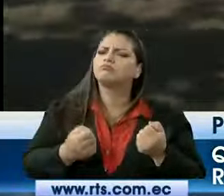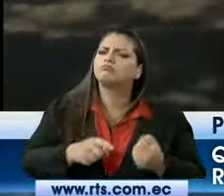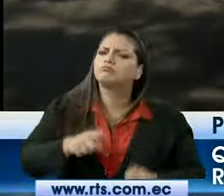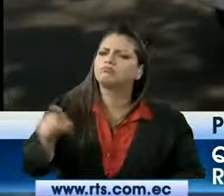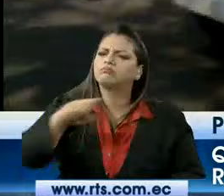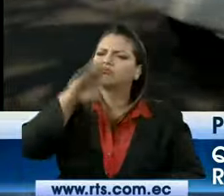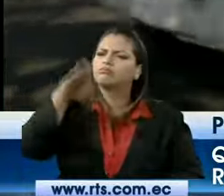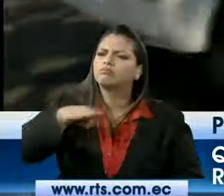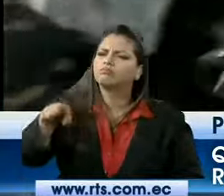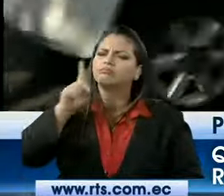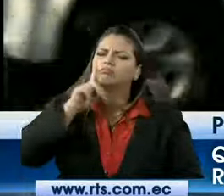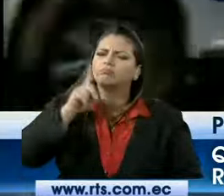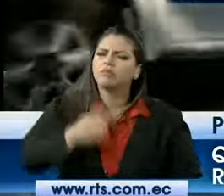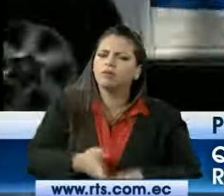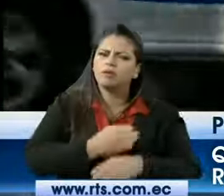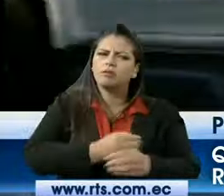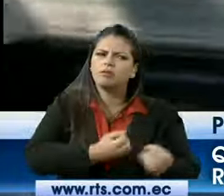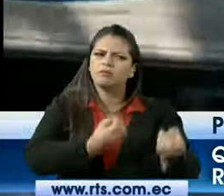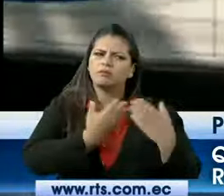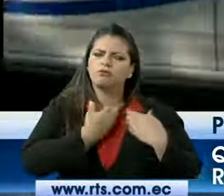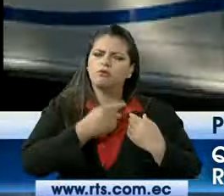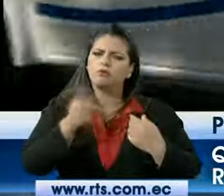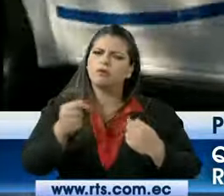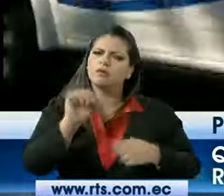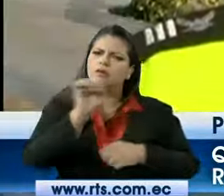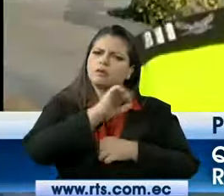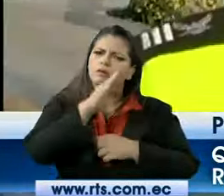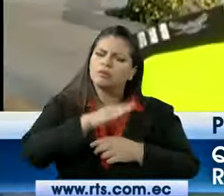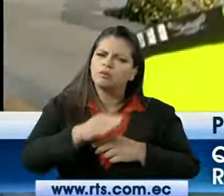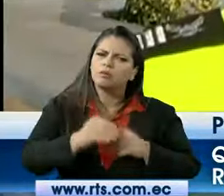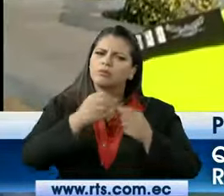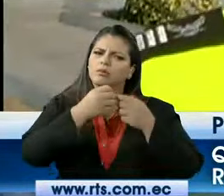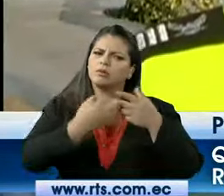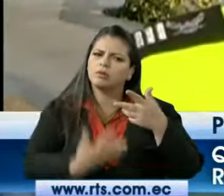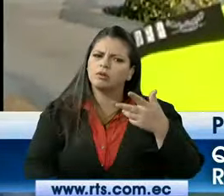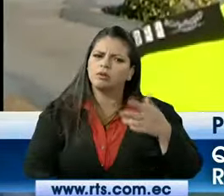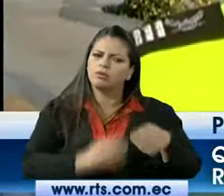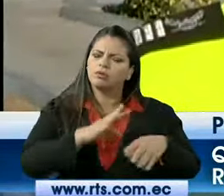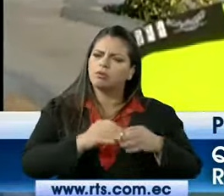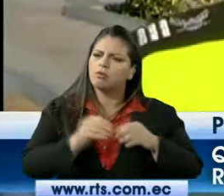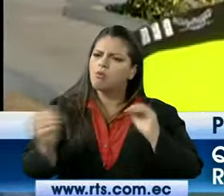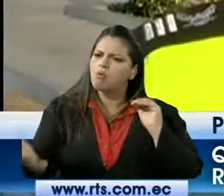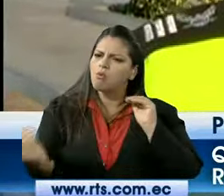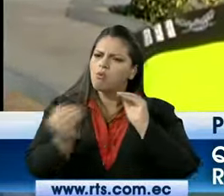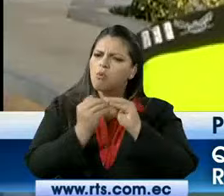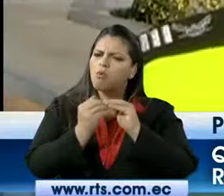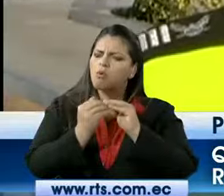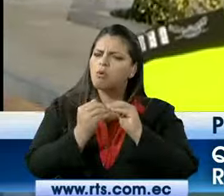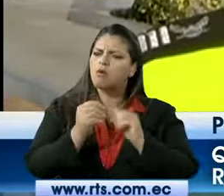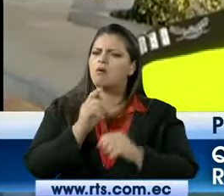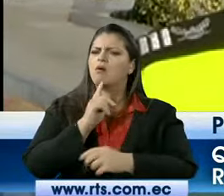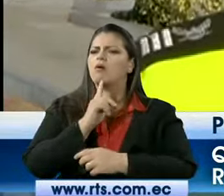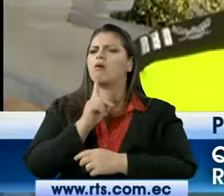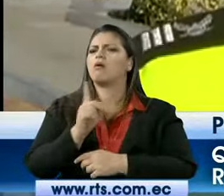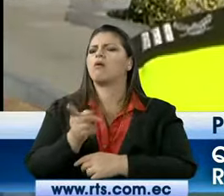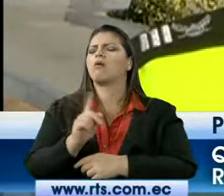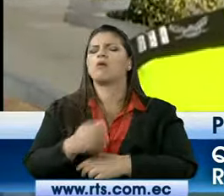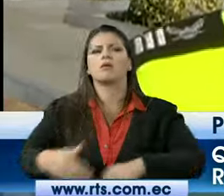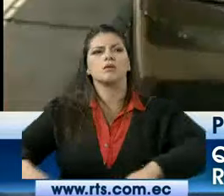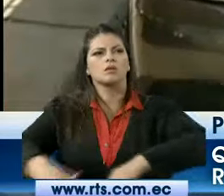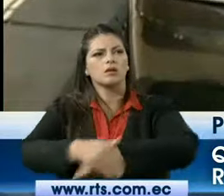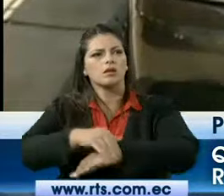con similares características estacionada en un parque. La dirección 26 y la P, a la camioneta que